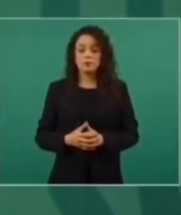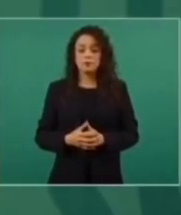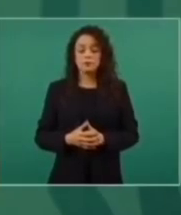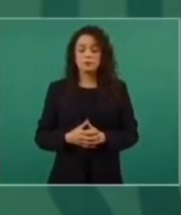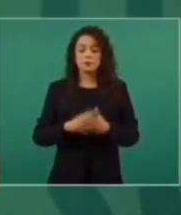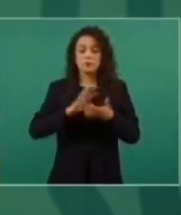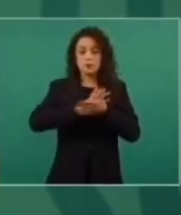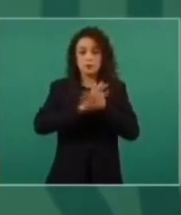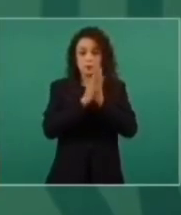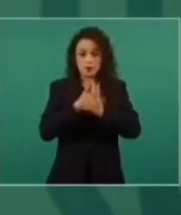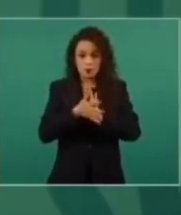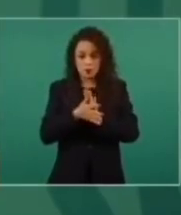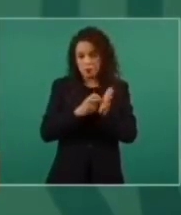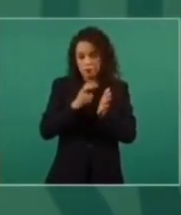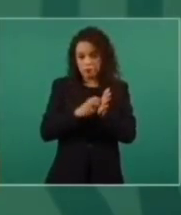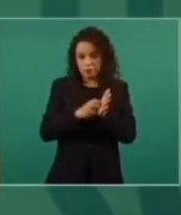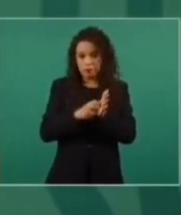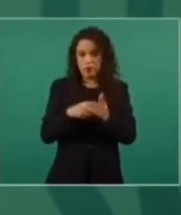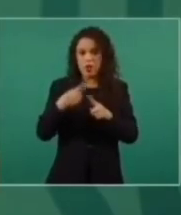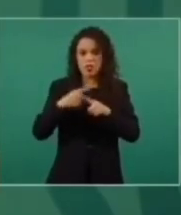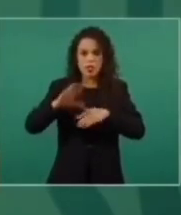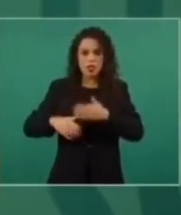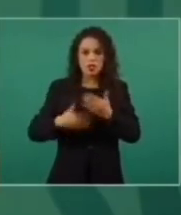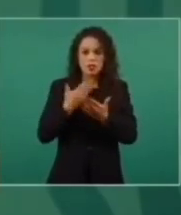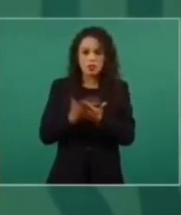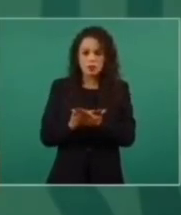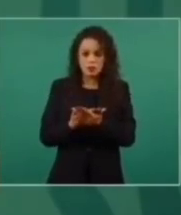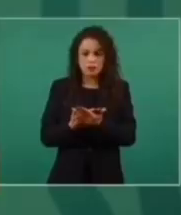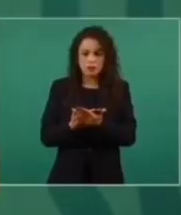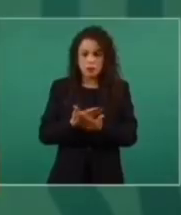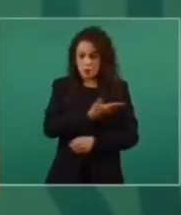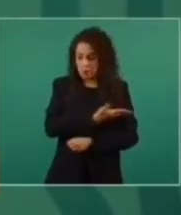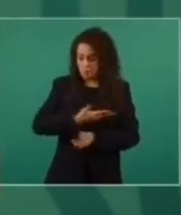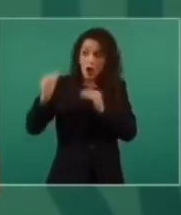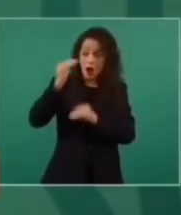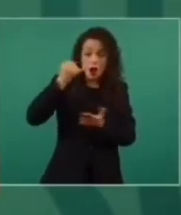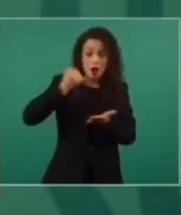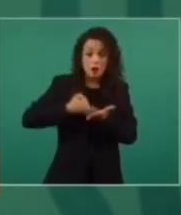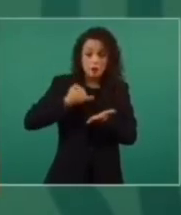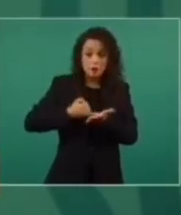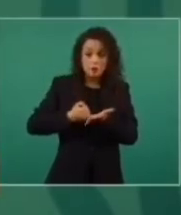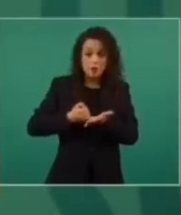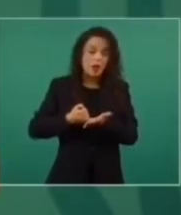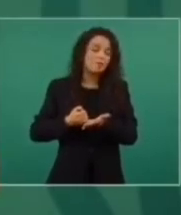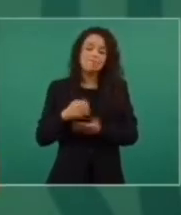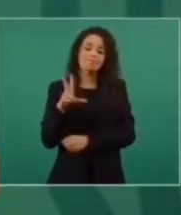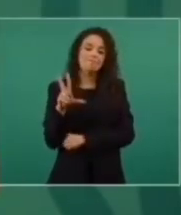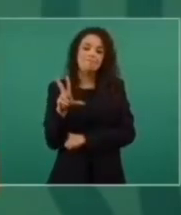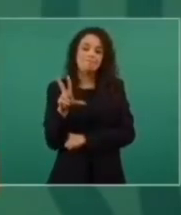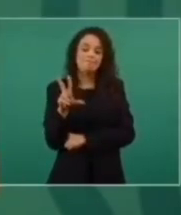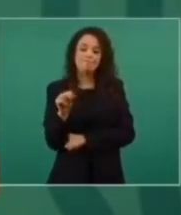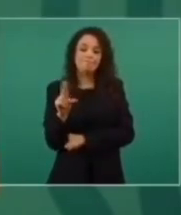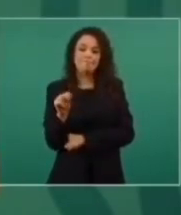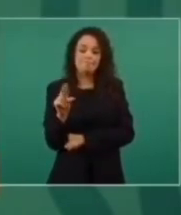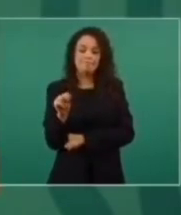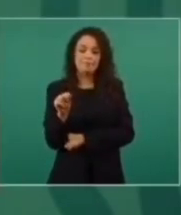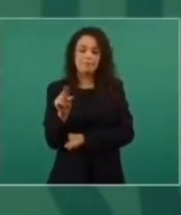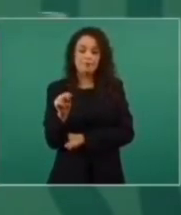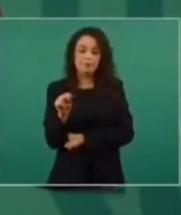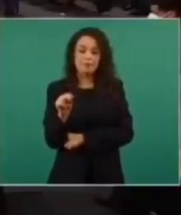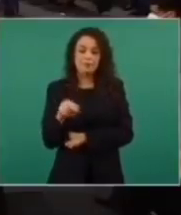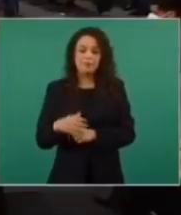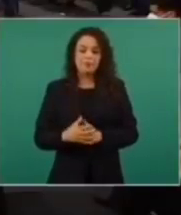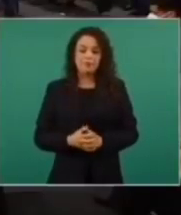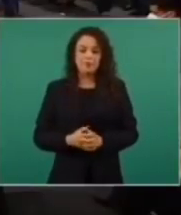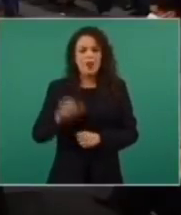promovidas por el Ejecutivo para aumentar impuestos, porque ayer se habló